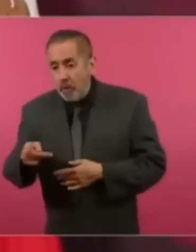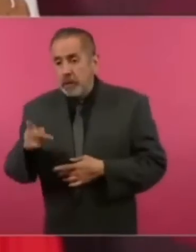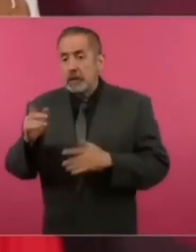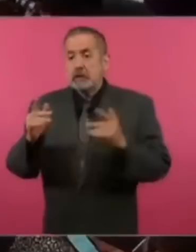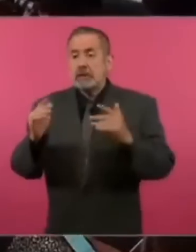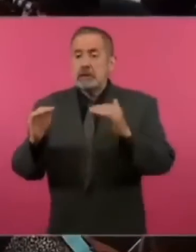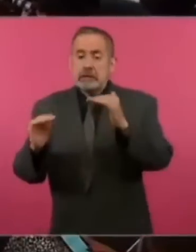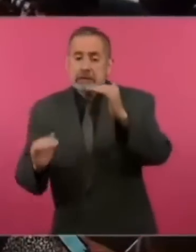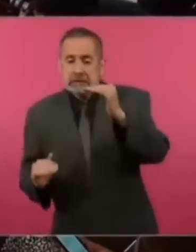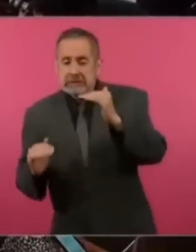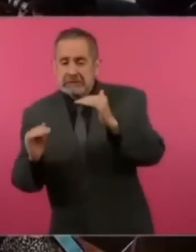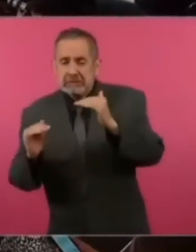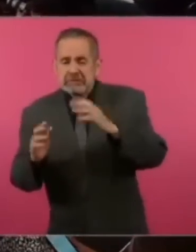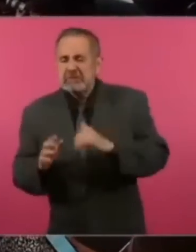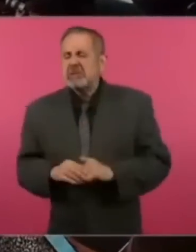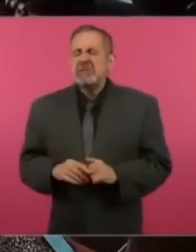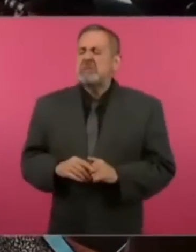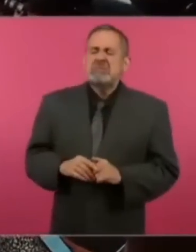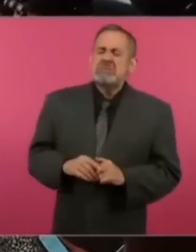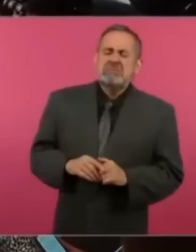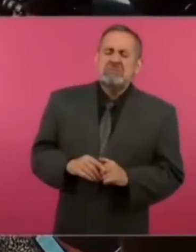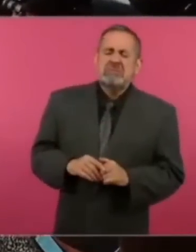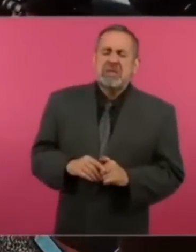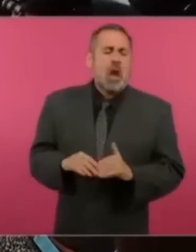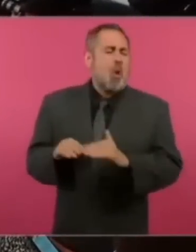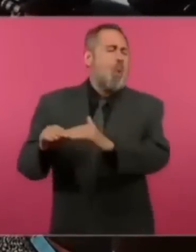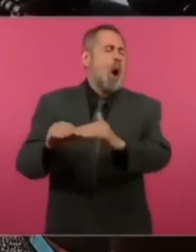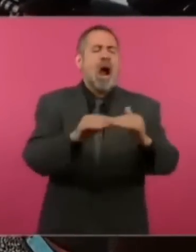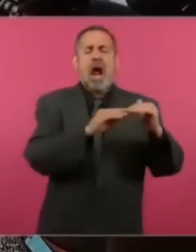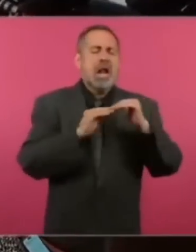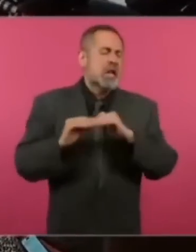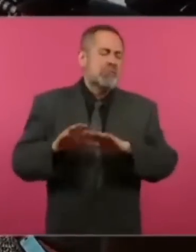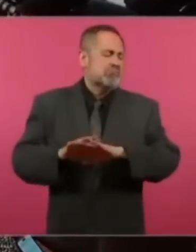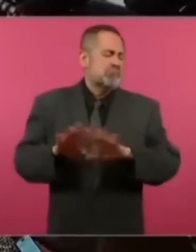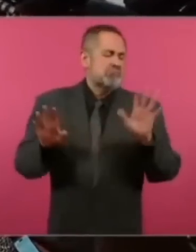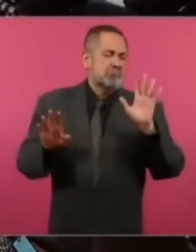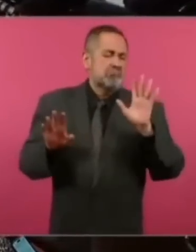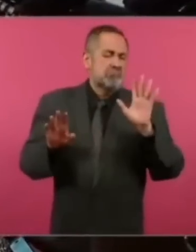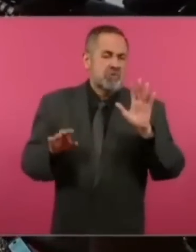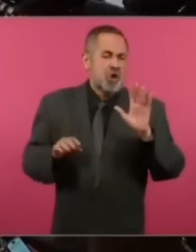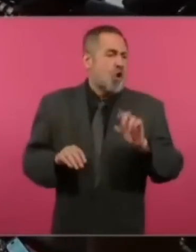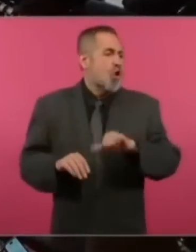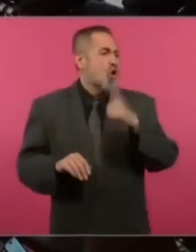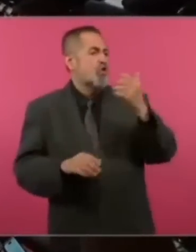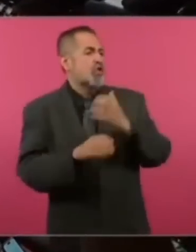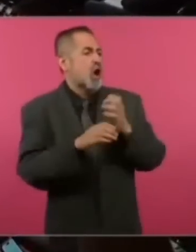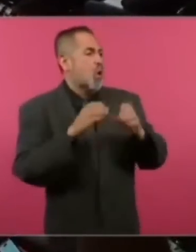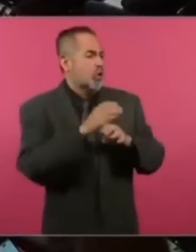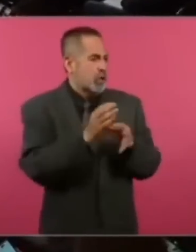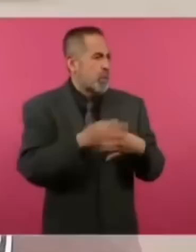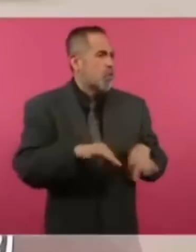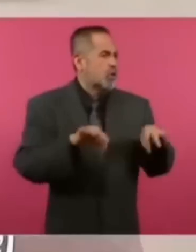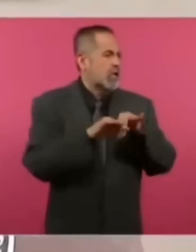desigualdad, pues fuese igual que luchar por otras causas